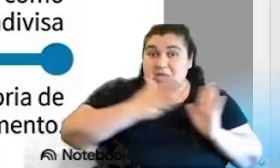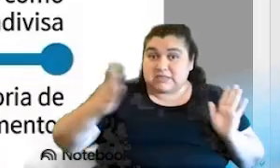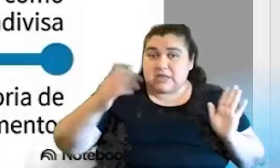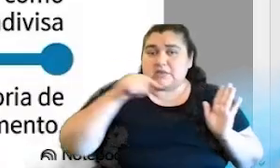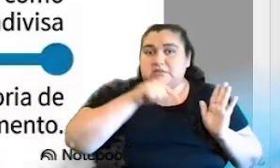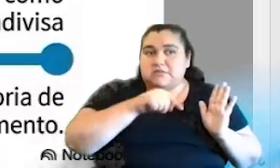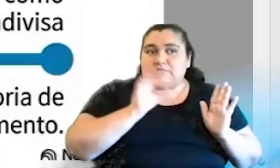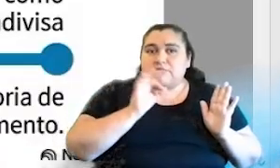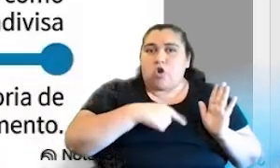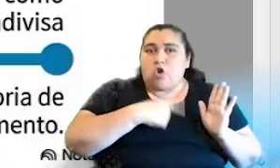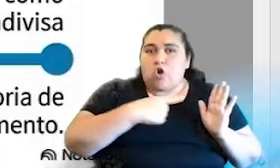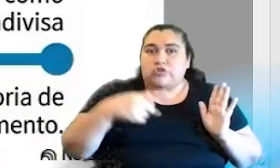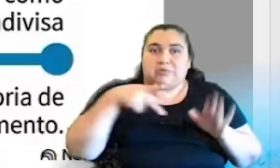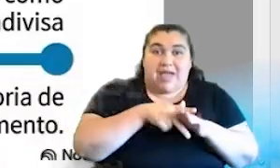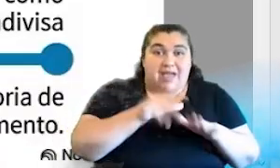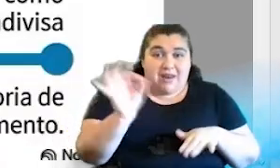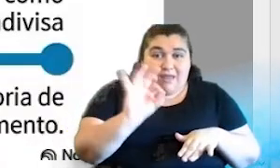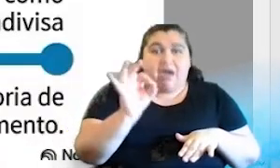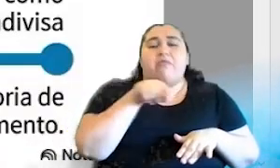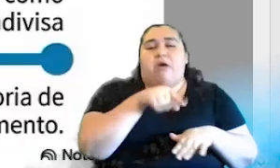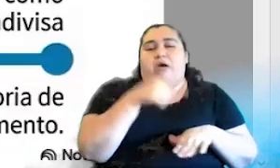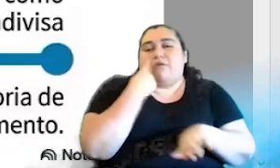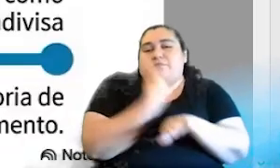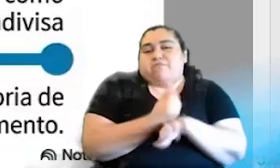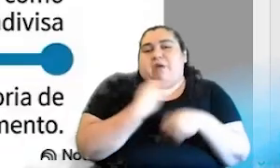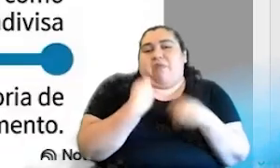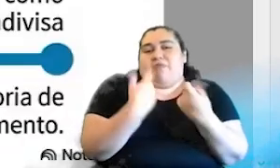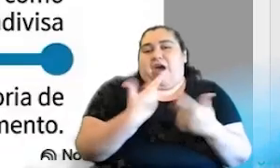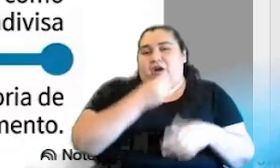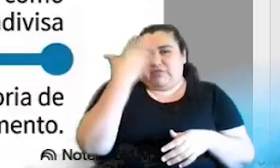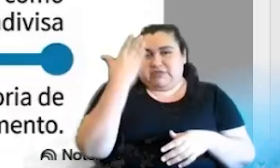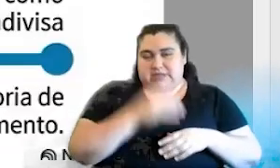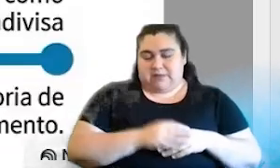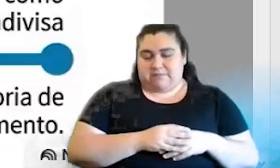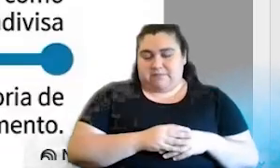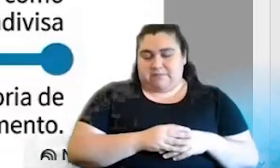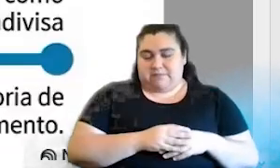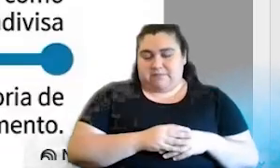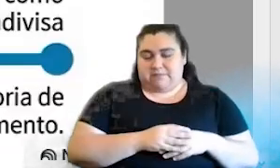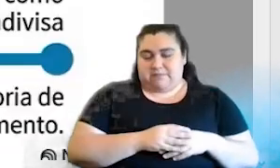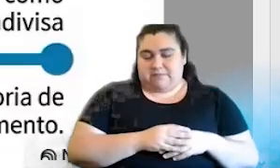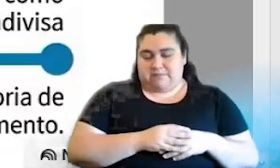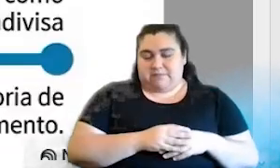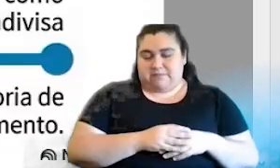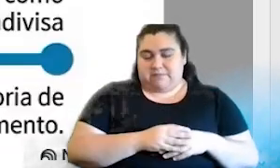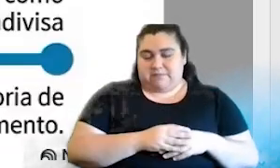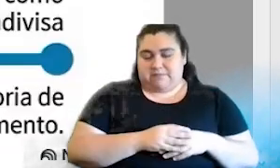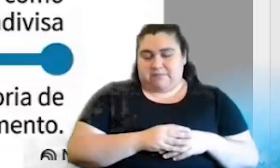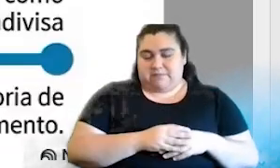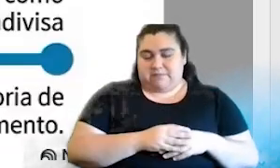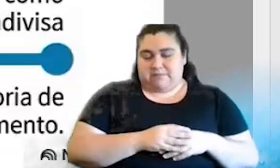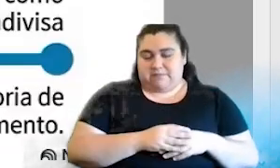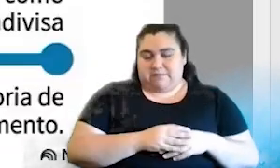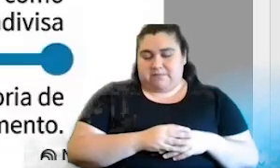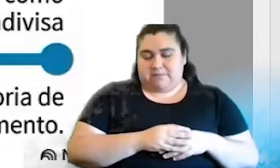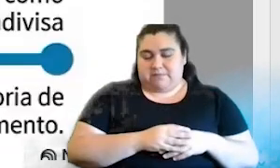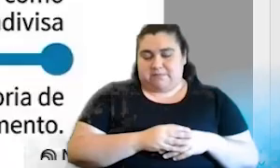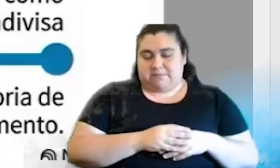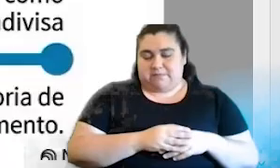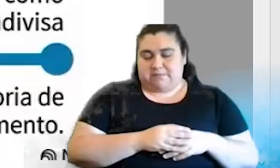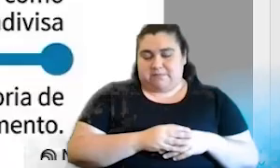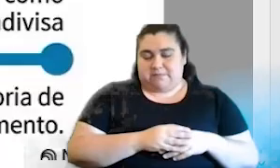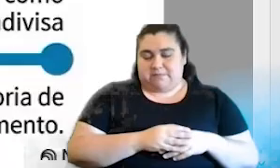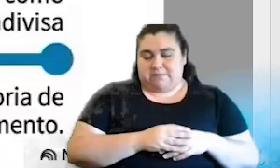Esa es la manera en que más fácil se obtiene, pero igual no es tan complicado, o mejor dicho, no es tan sencillo determinar